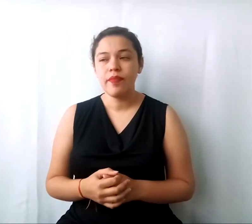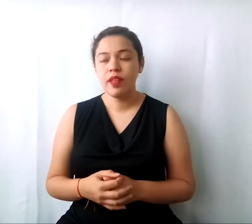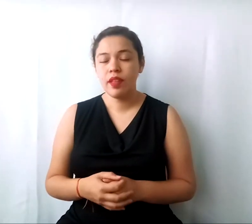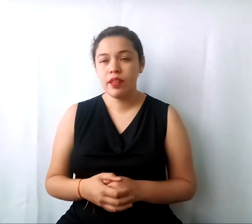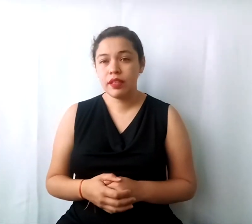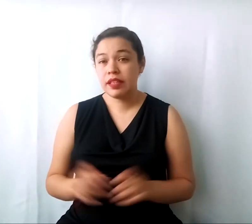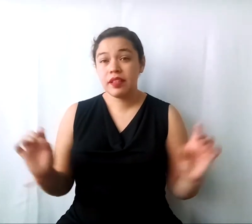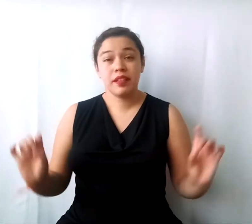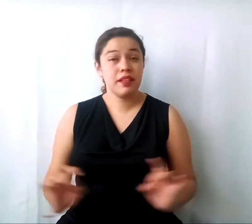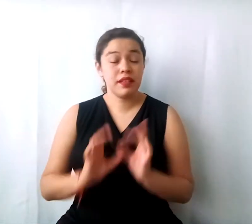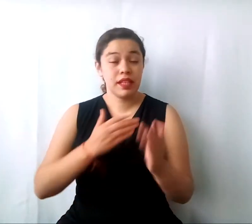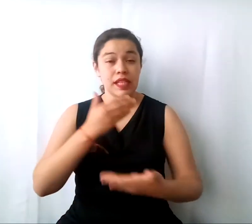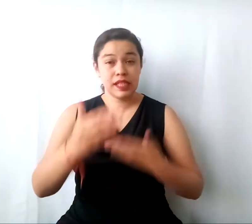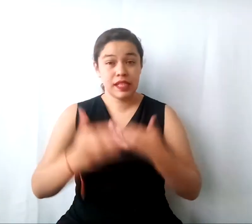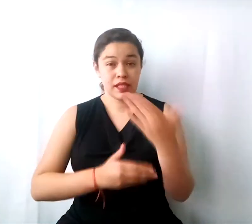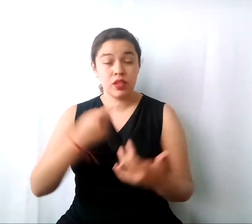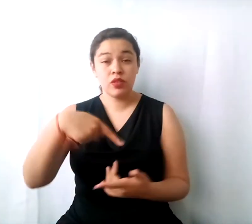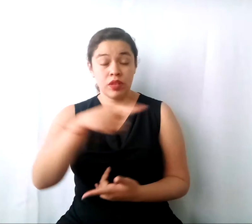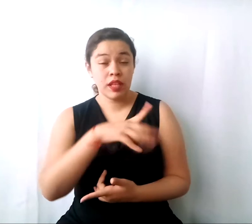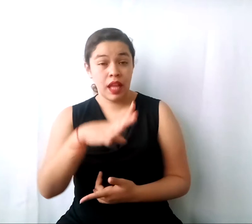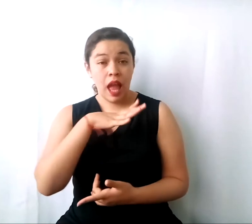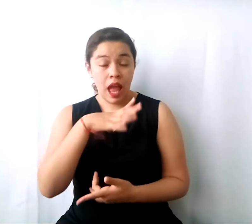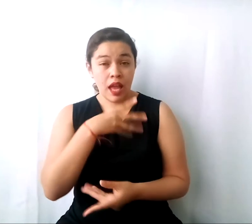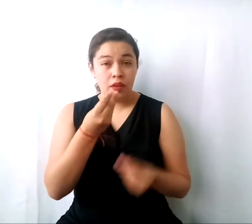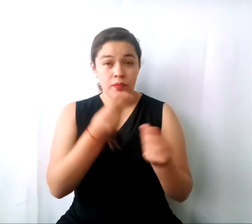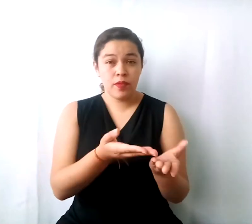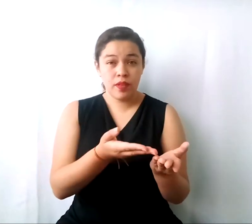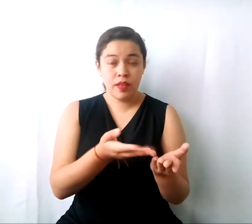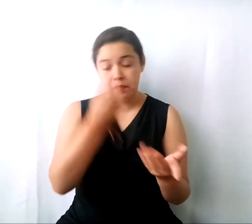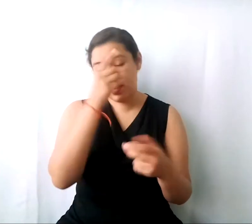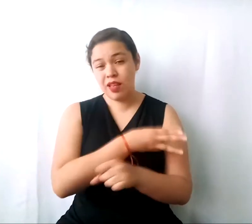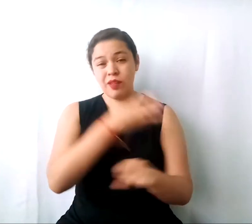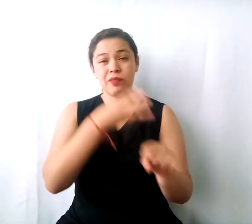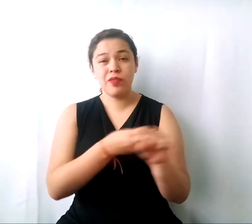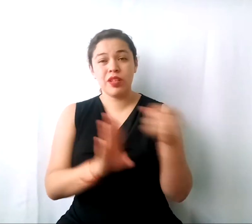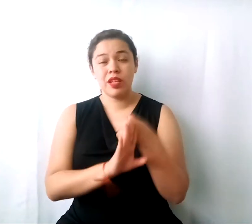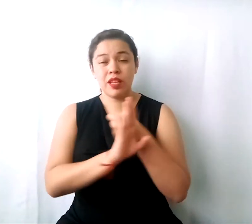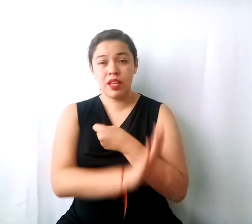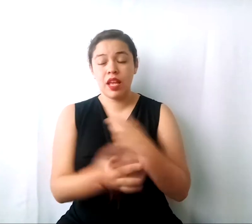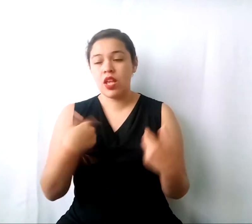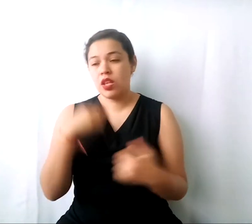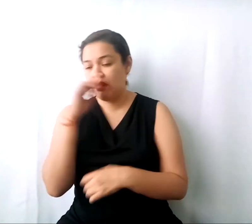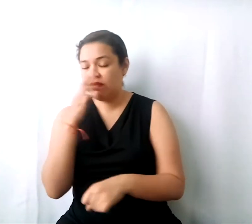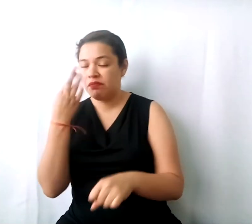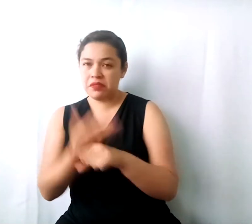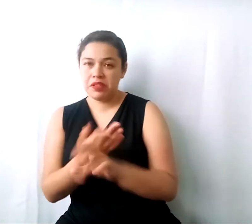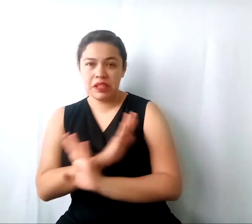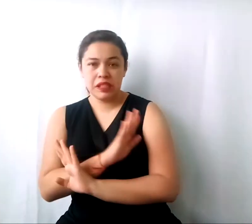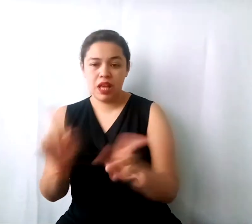cualquier prestación de servicios que recibas, de entrada para evitarte multas y para evitarte responsabilidades y